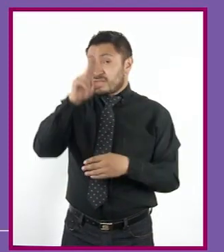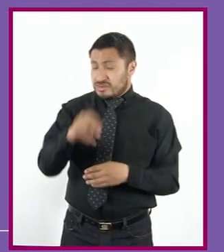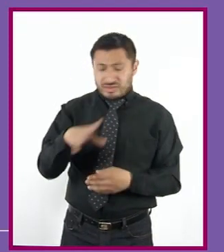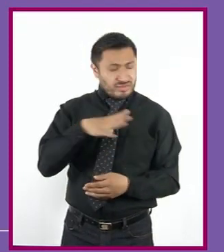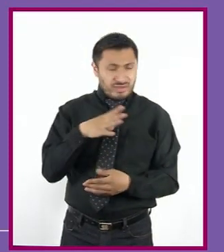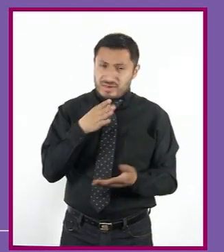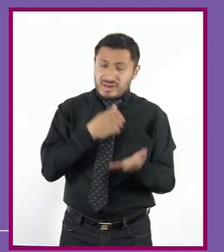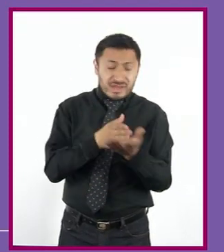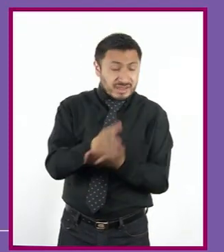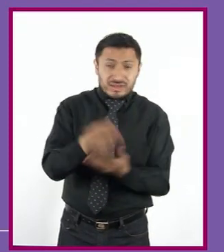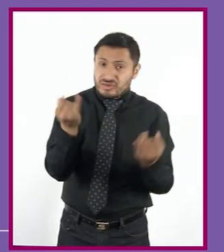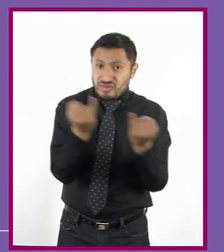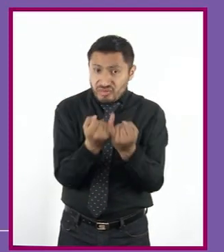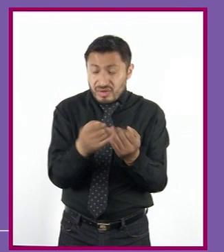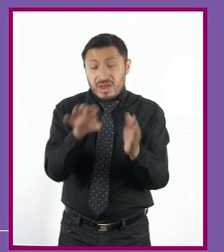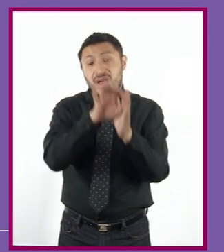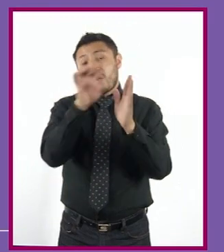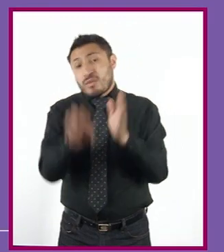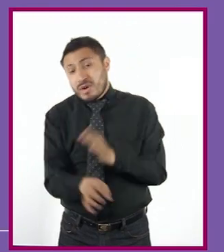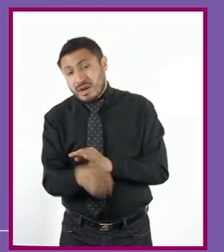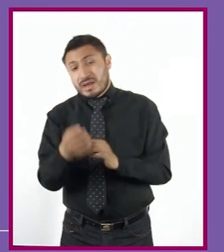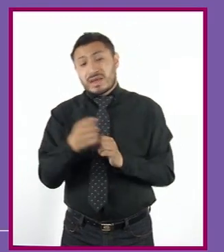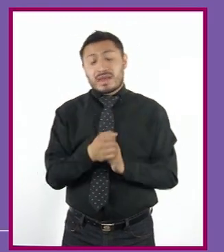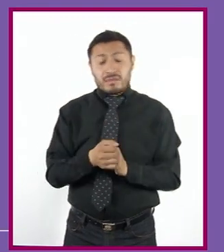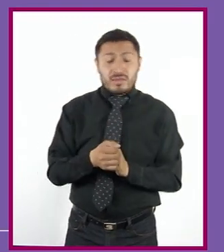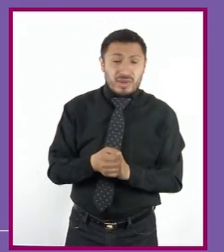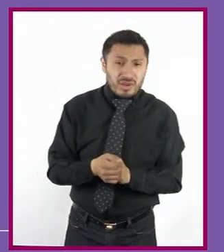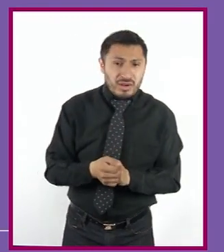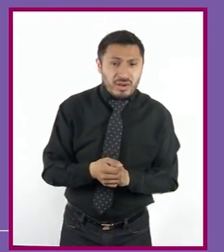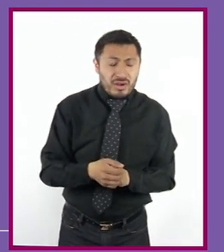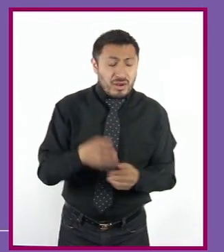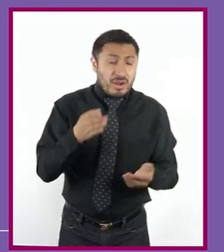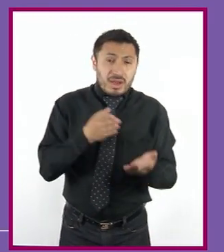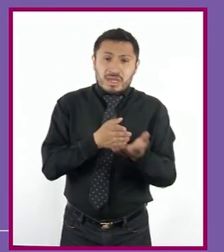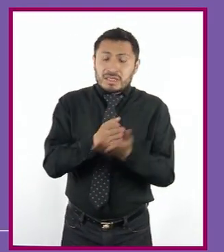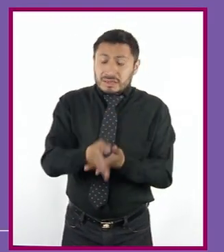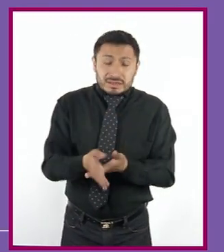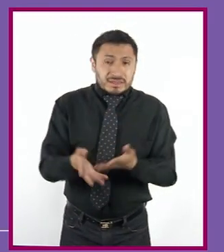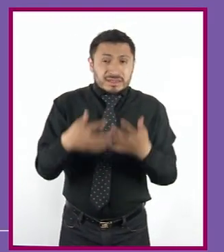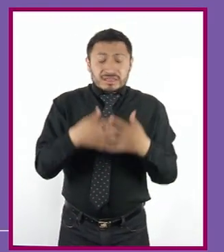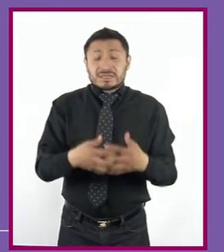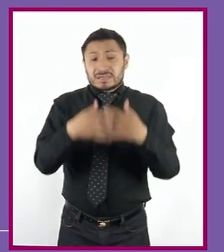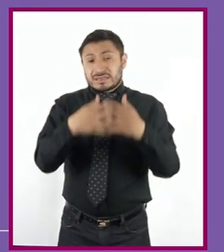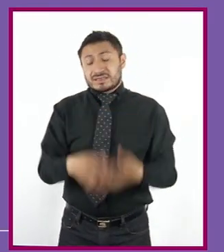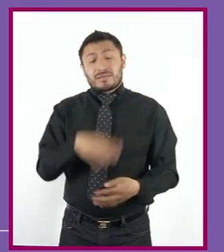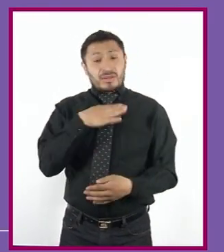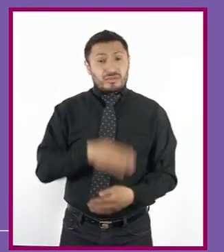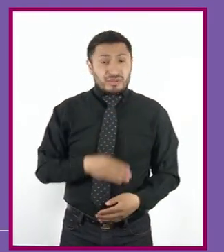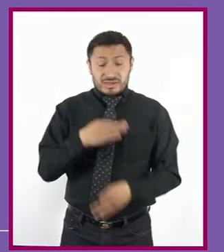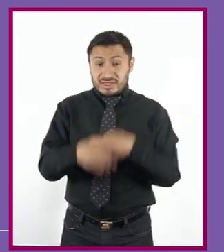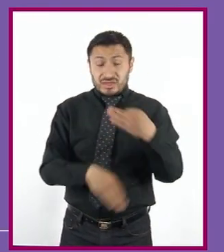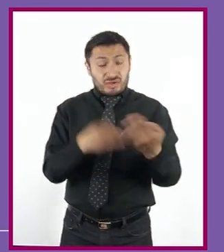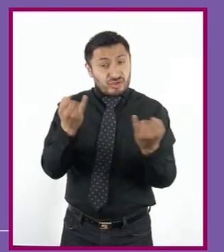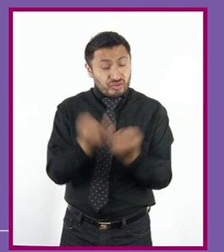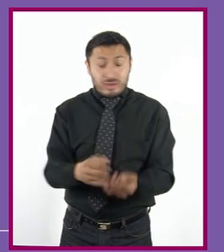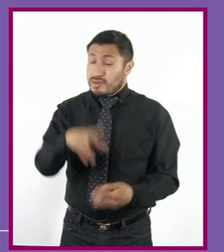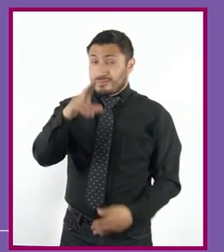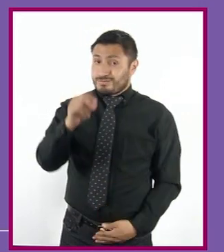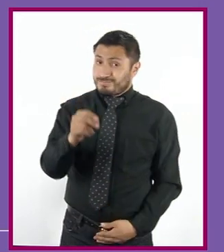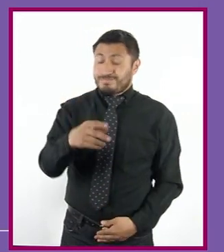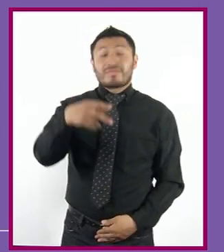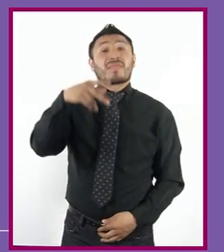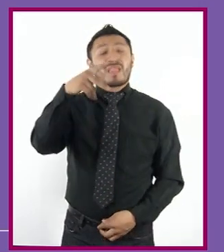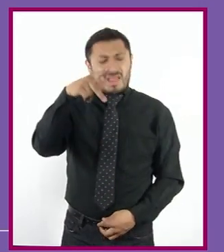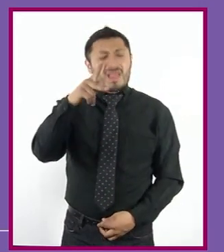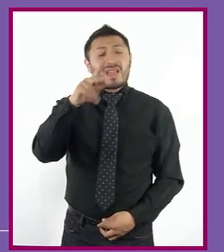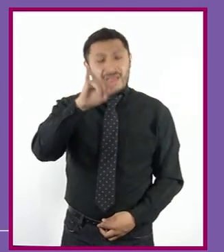mismo acceso, por ejemplo, pronto y expedito a el sistema de justicia, ¿no? En ese sentido, aunque todos tenemos